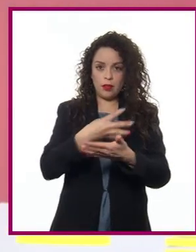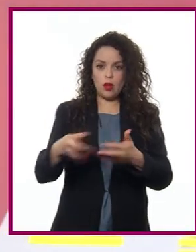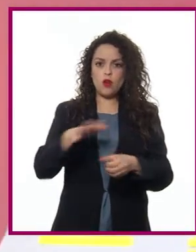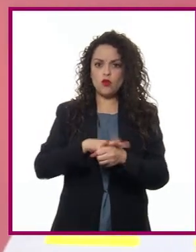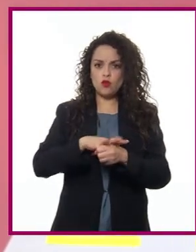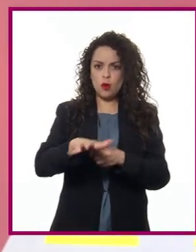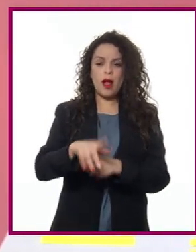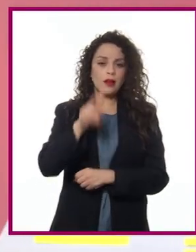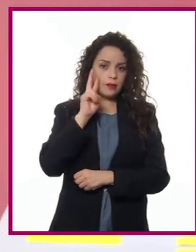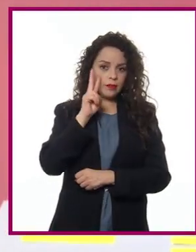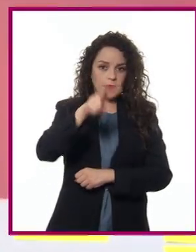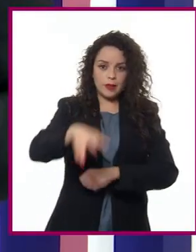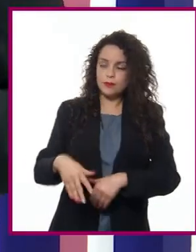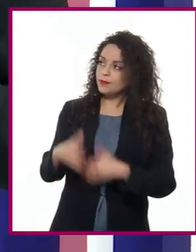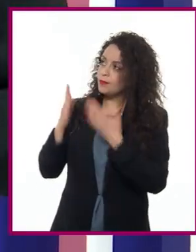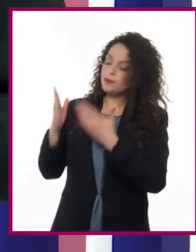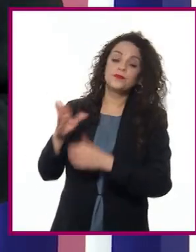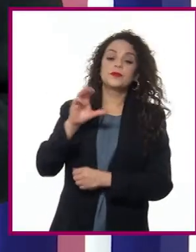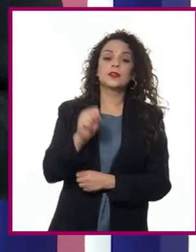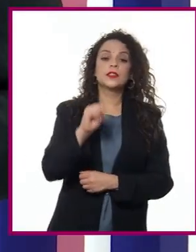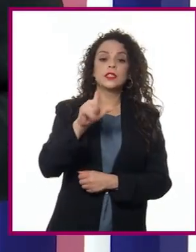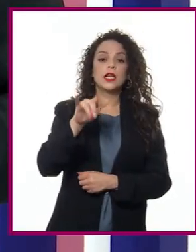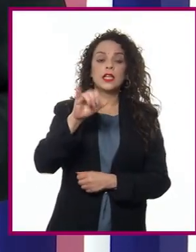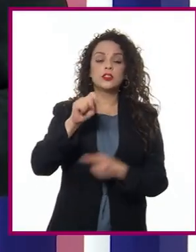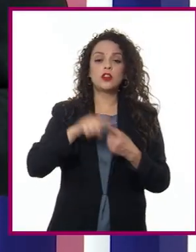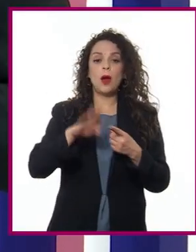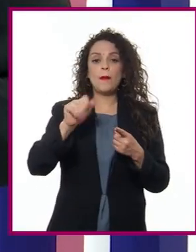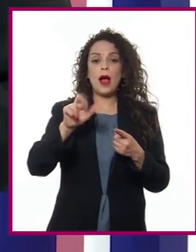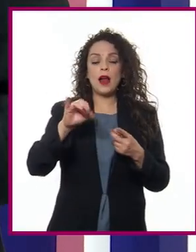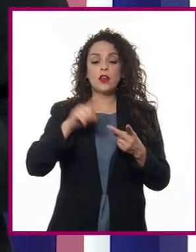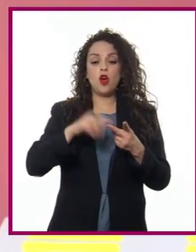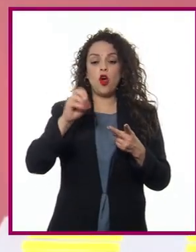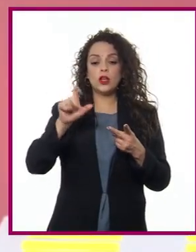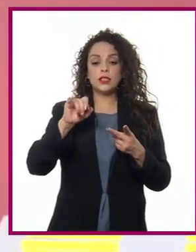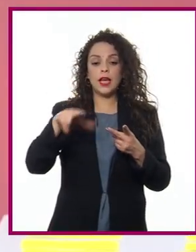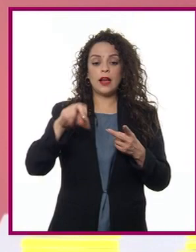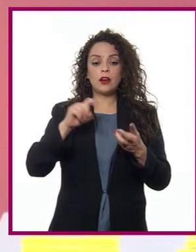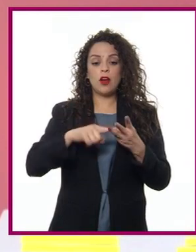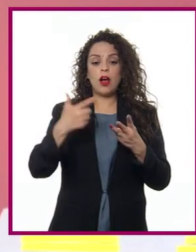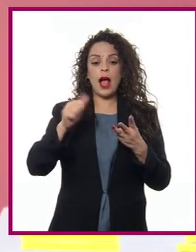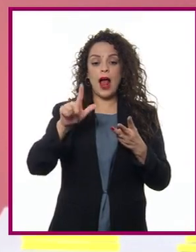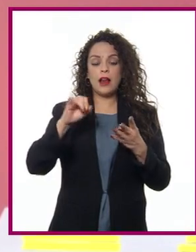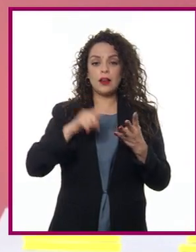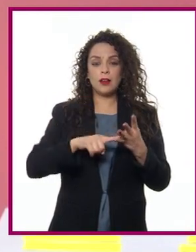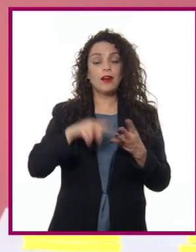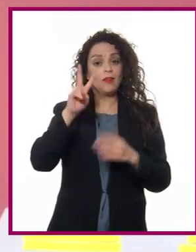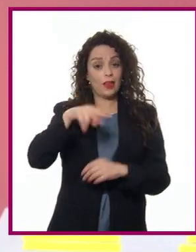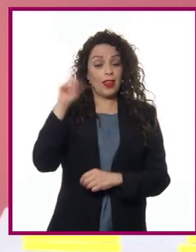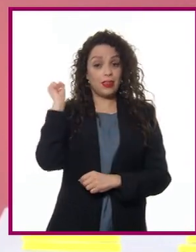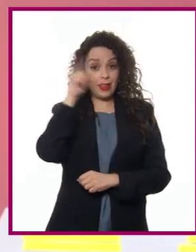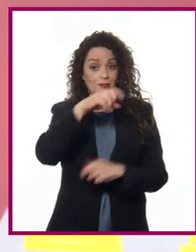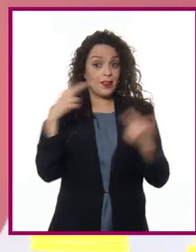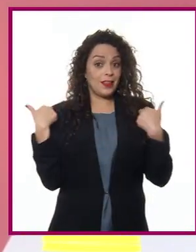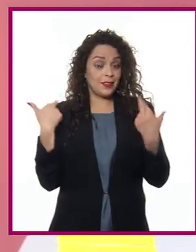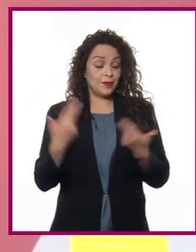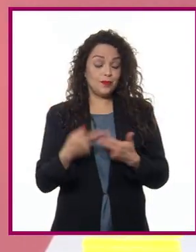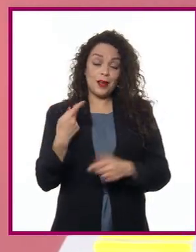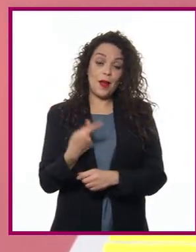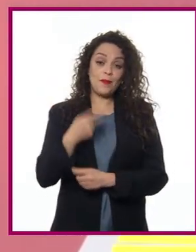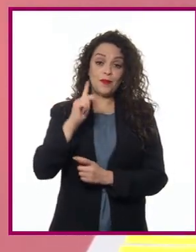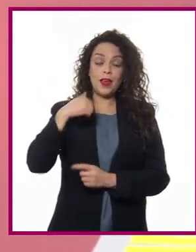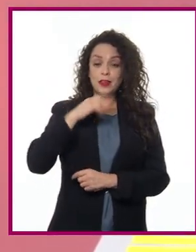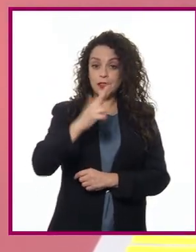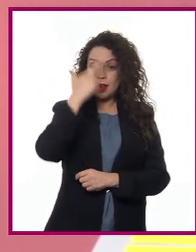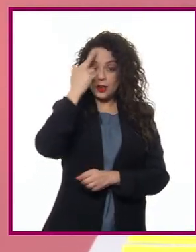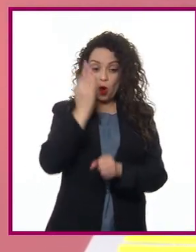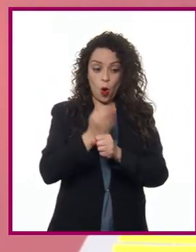¿qué elementos son? Silicio, bario, oxígeno y galio. Está difícil, profesor, pero recordando lo